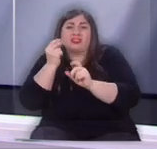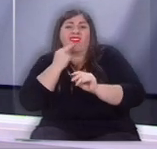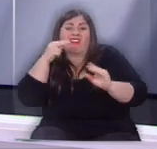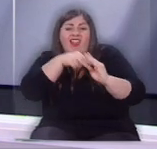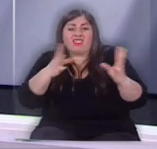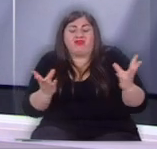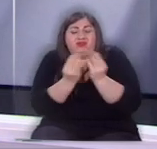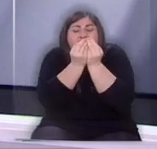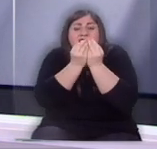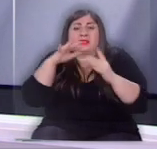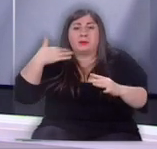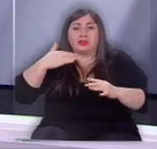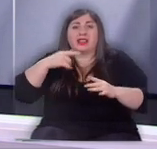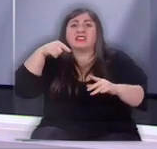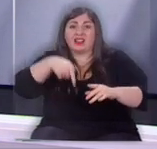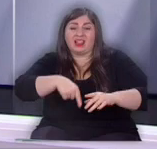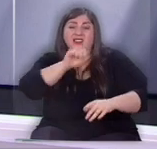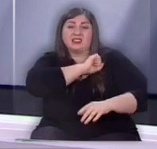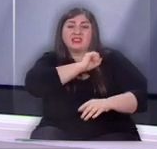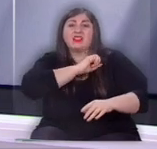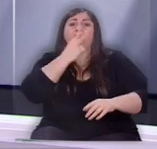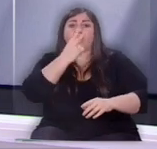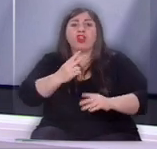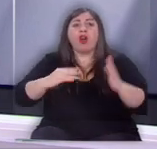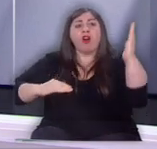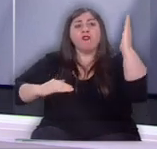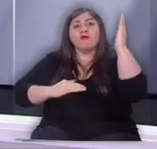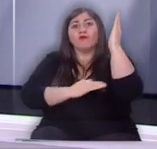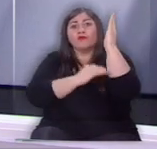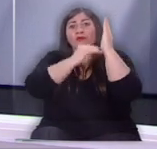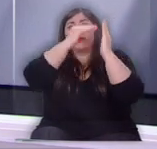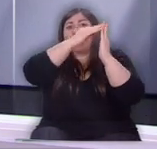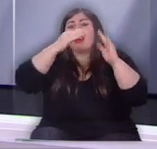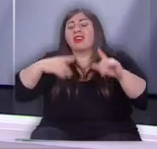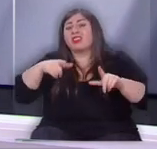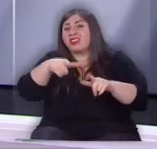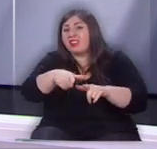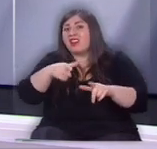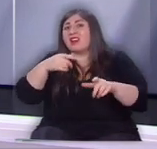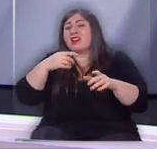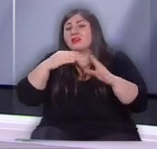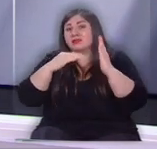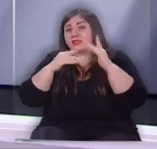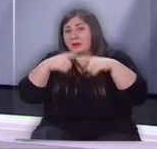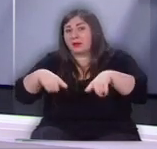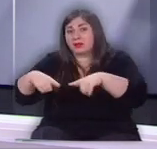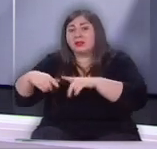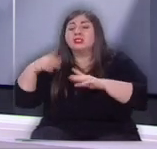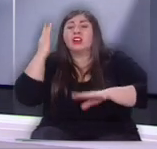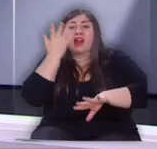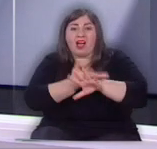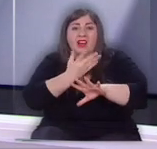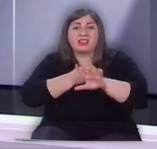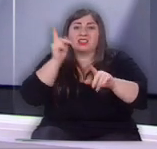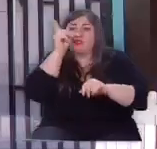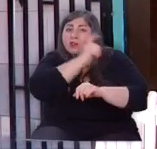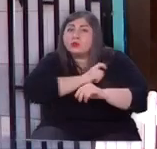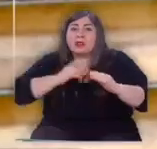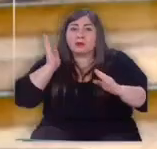fueron identificados los bloques de departamentos y también las poblaciones donde hay mayor dificultad para mantener una cuarentena. Mire.